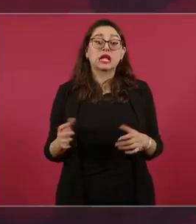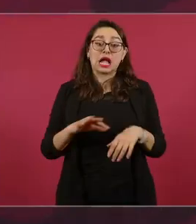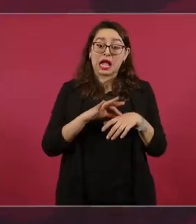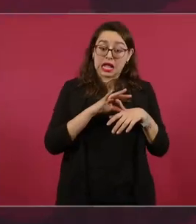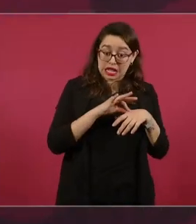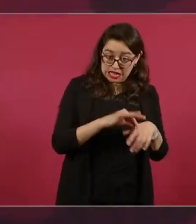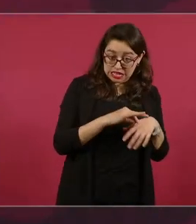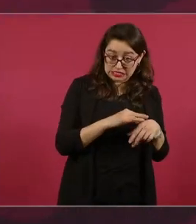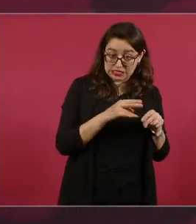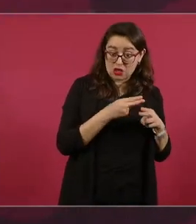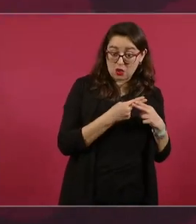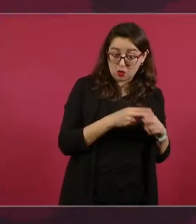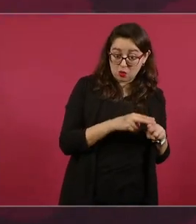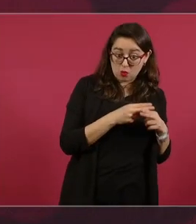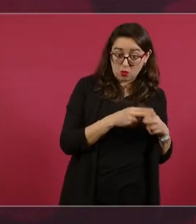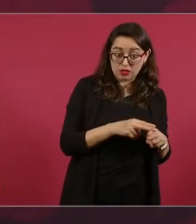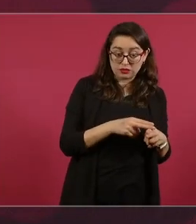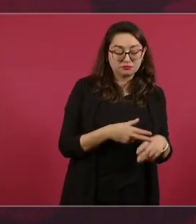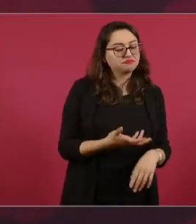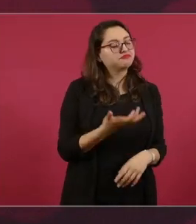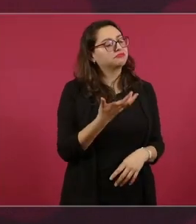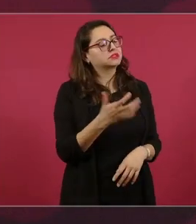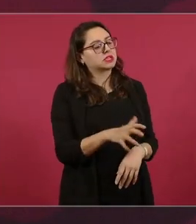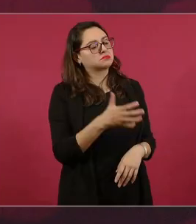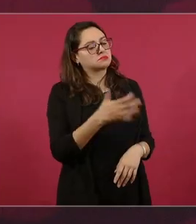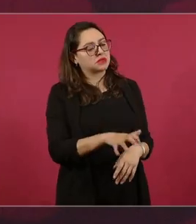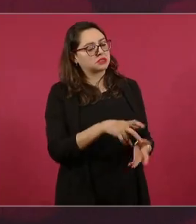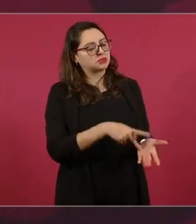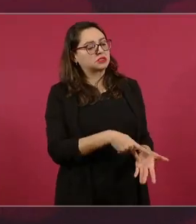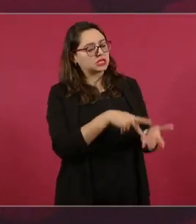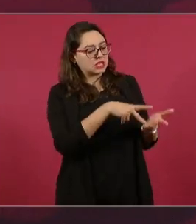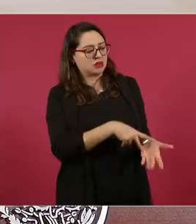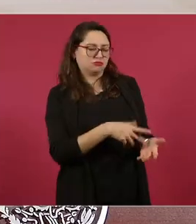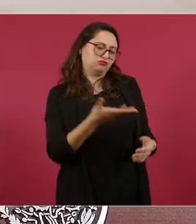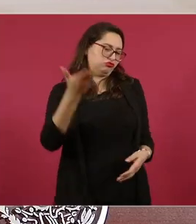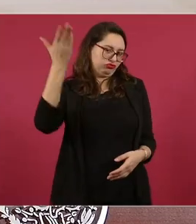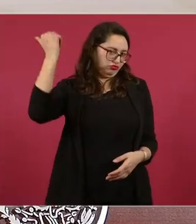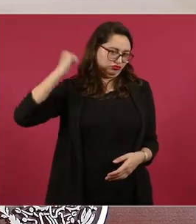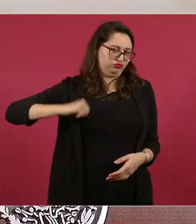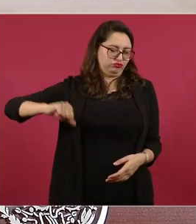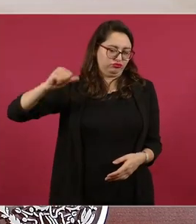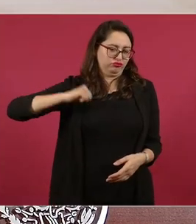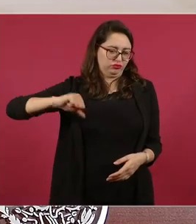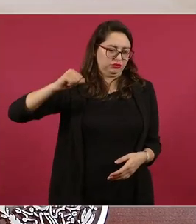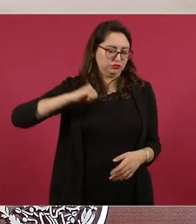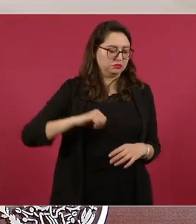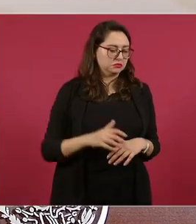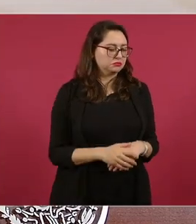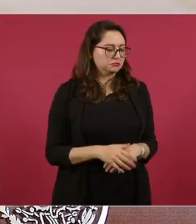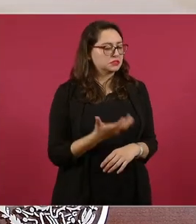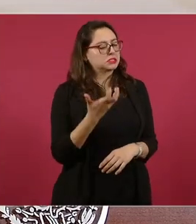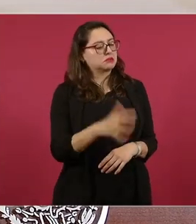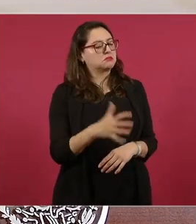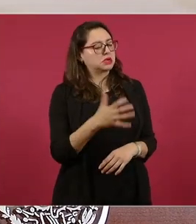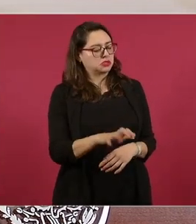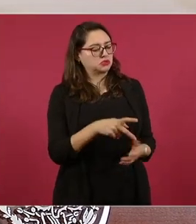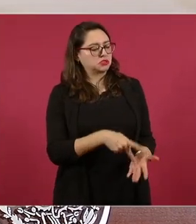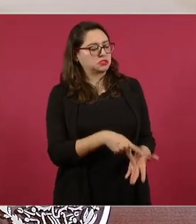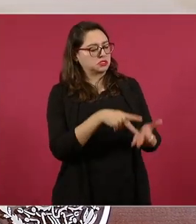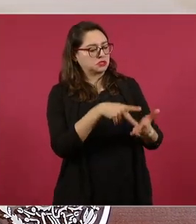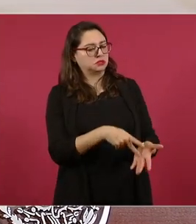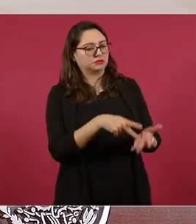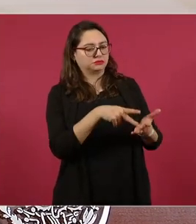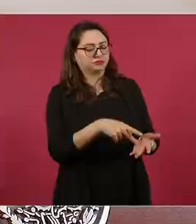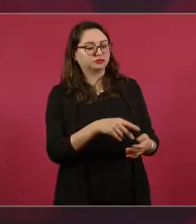hueso, 10 pesos el kilo, en aquel entonces. Era la más barata,